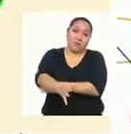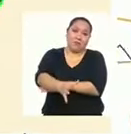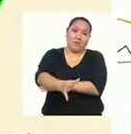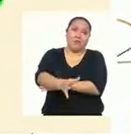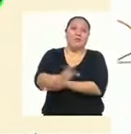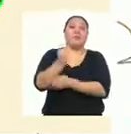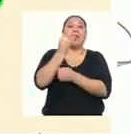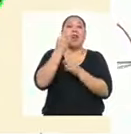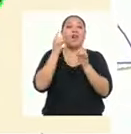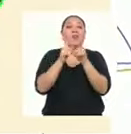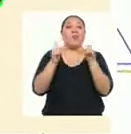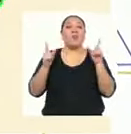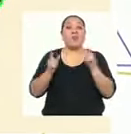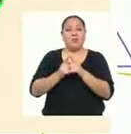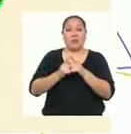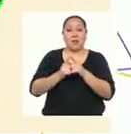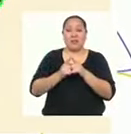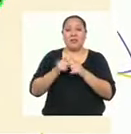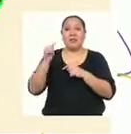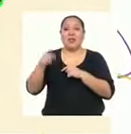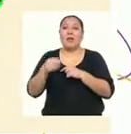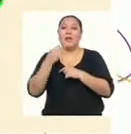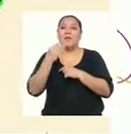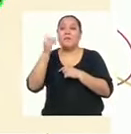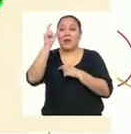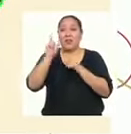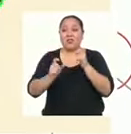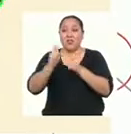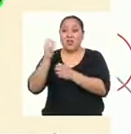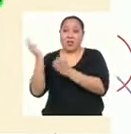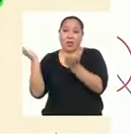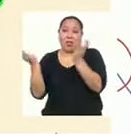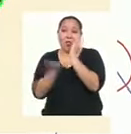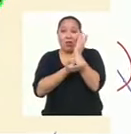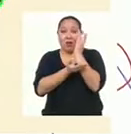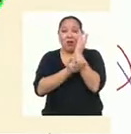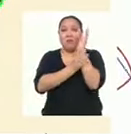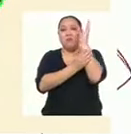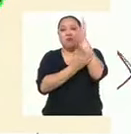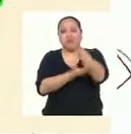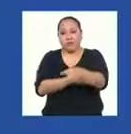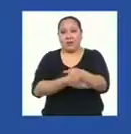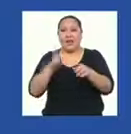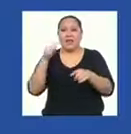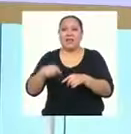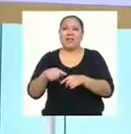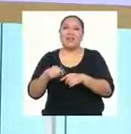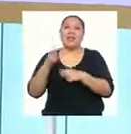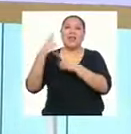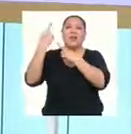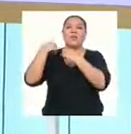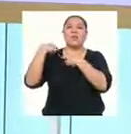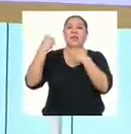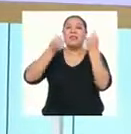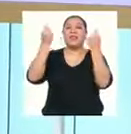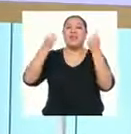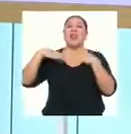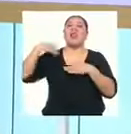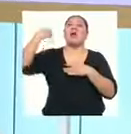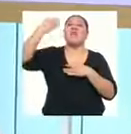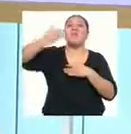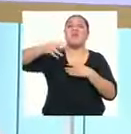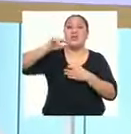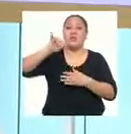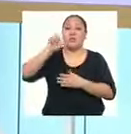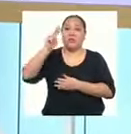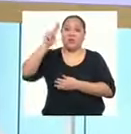algunas zonas, quien hace caer el árbol tiene la responsabilidad de celebrar la siguiente yunza. En otros carnavales,